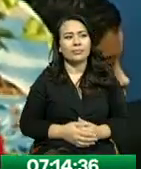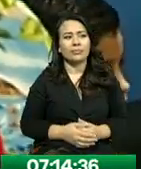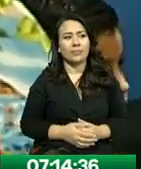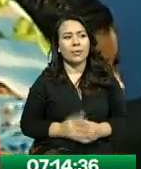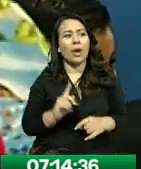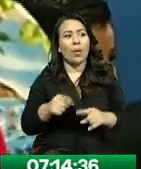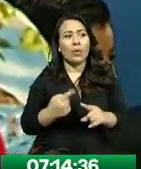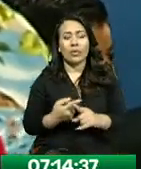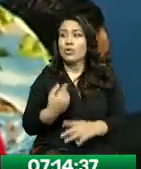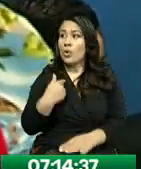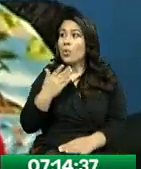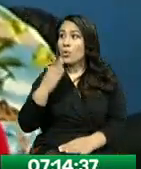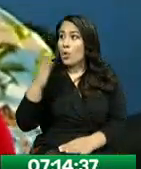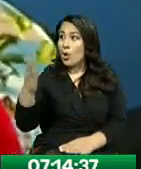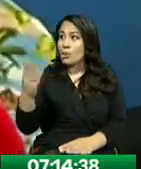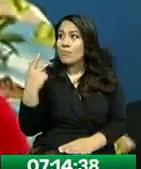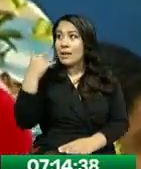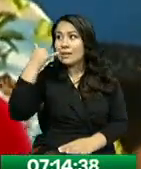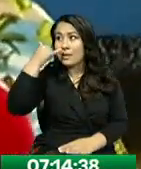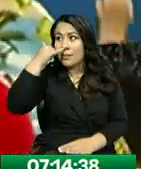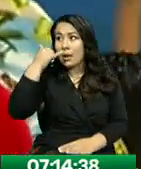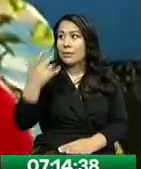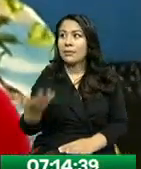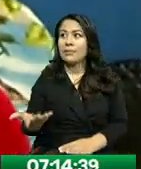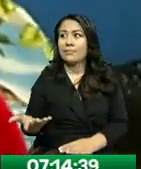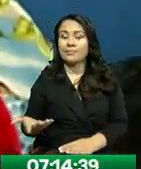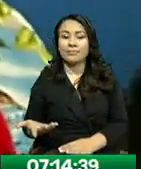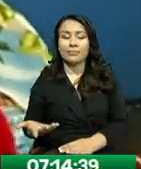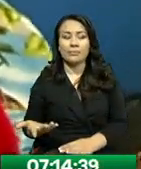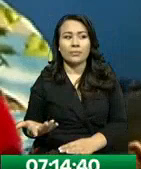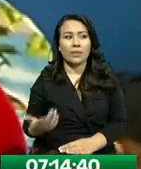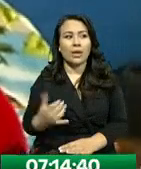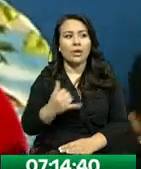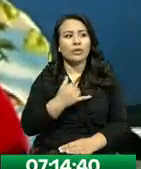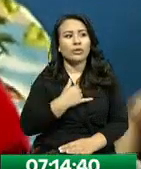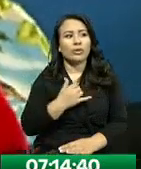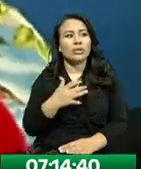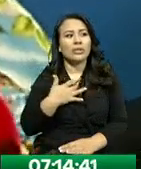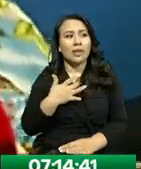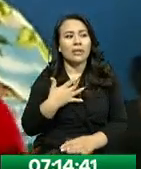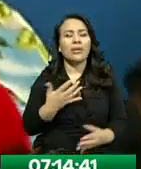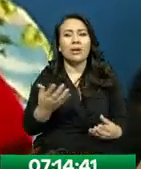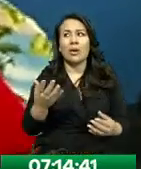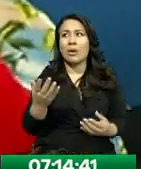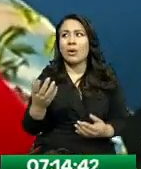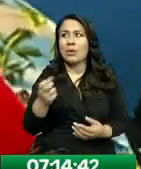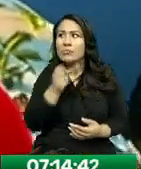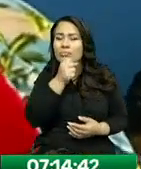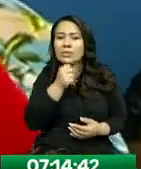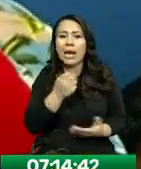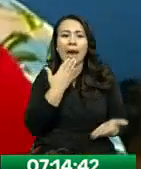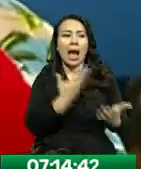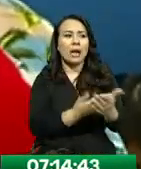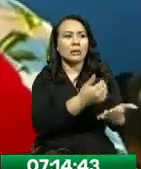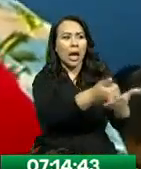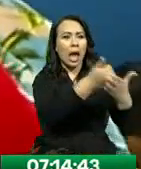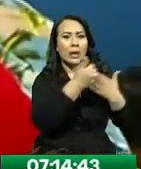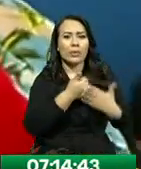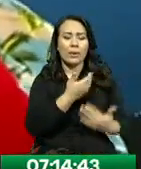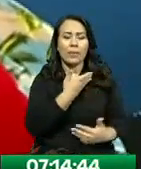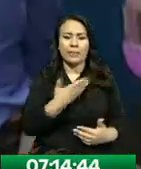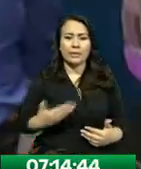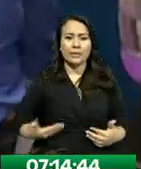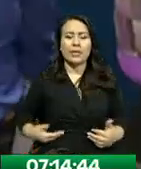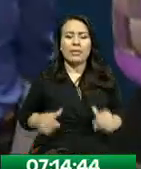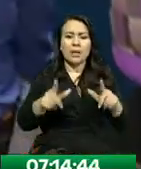cuando llegue para llamarte. Entonces, ya uno se siente bastante feliz y gracias a la ayuda del presidente, pues, o sea, no es